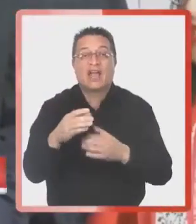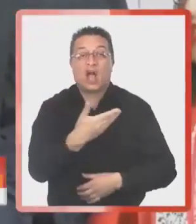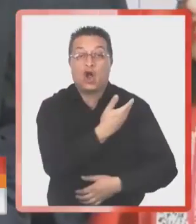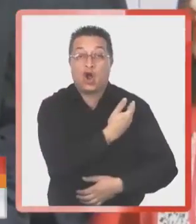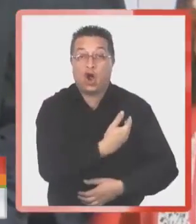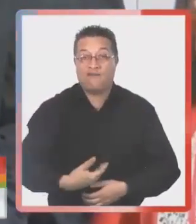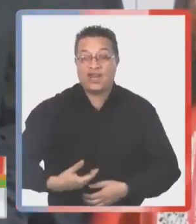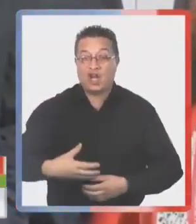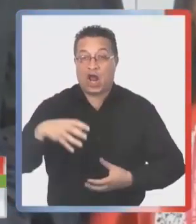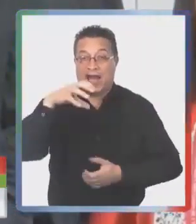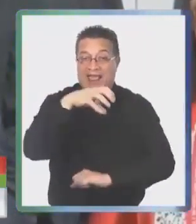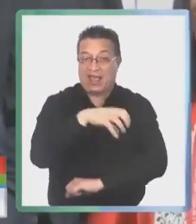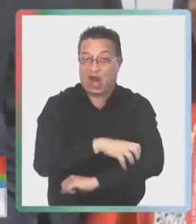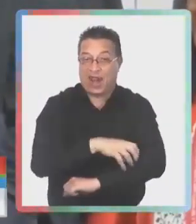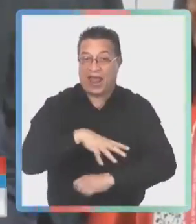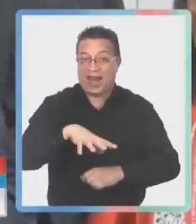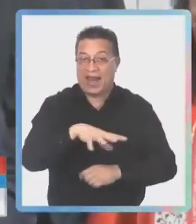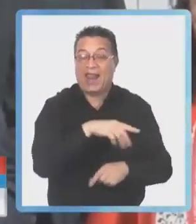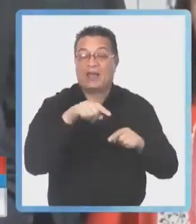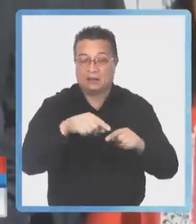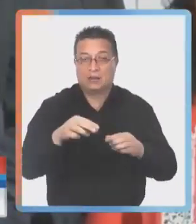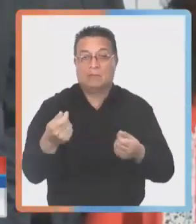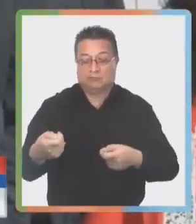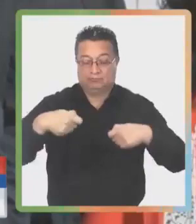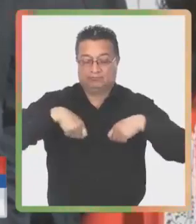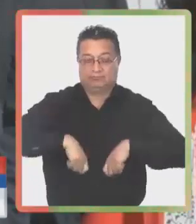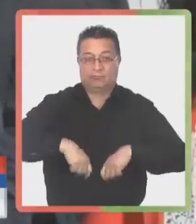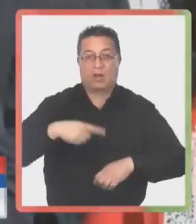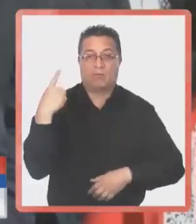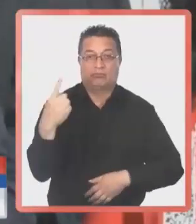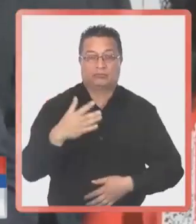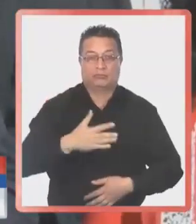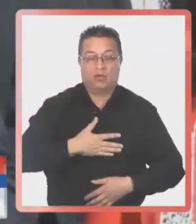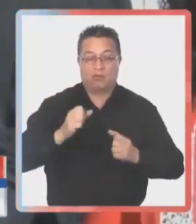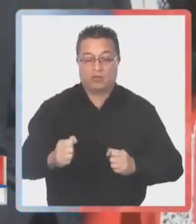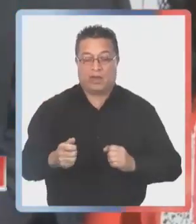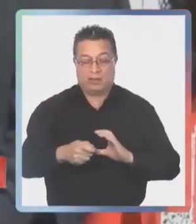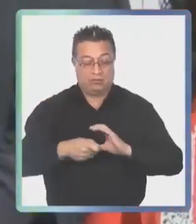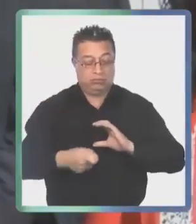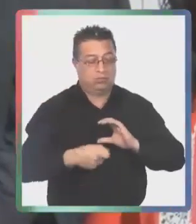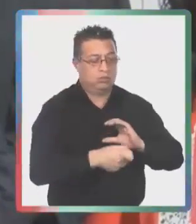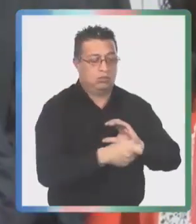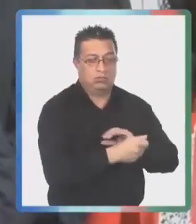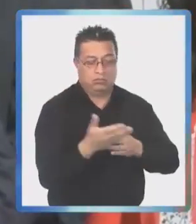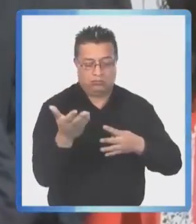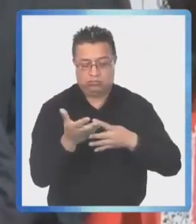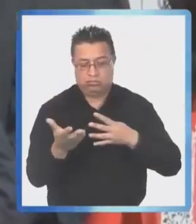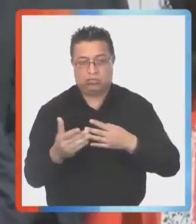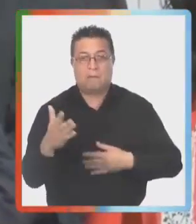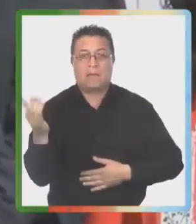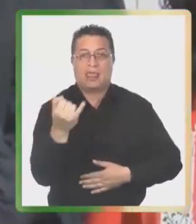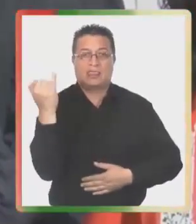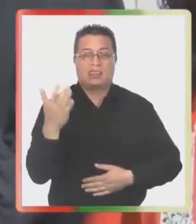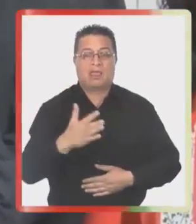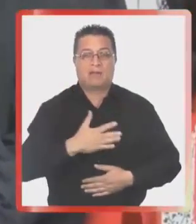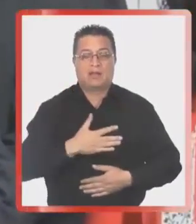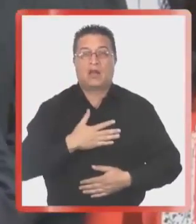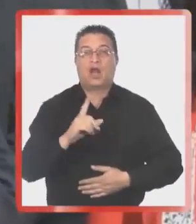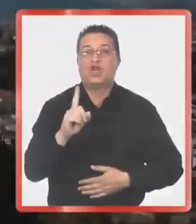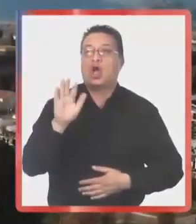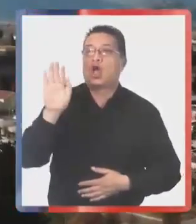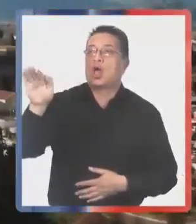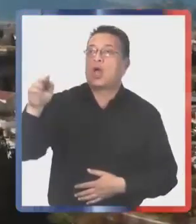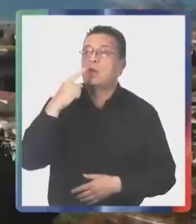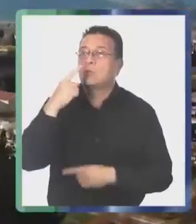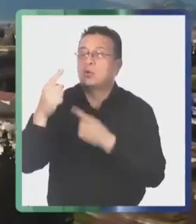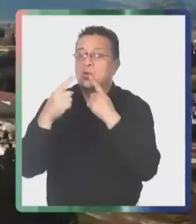que los gobiernos regionales van a poder tener rentas propias, van a poder administrar sus recursos con mayor autonomía, sin